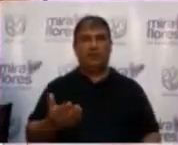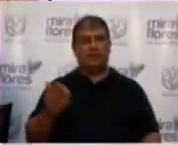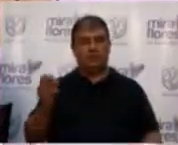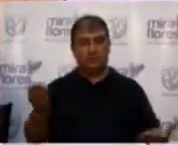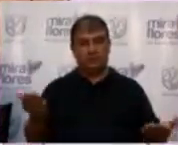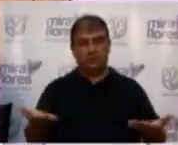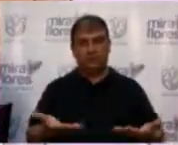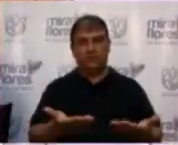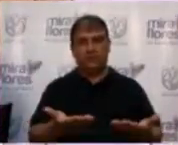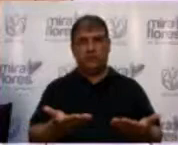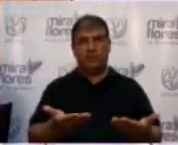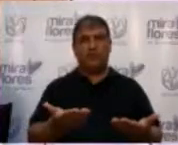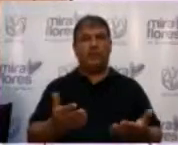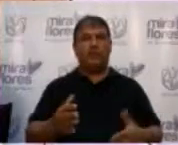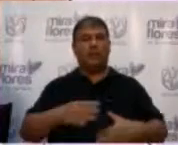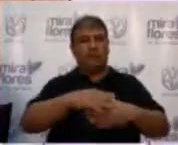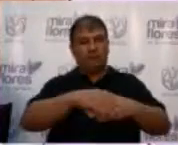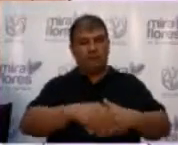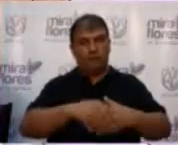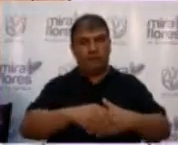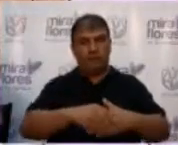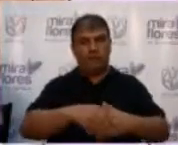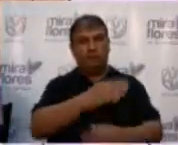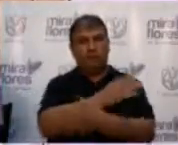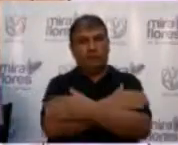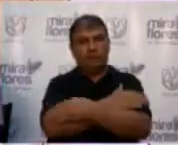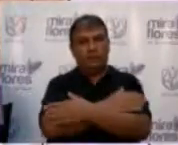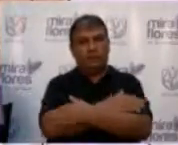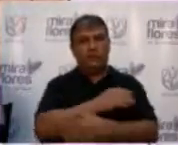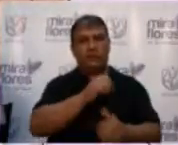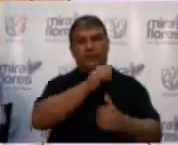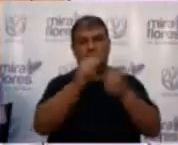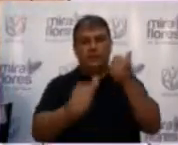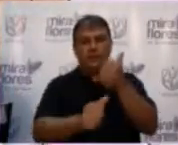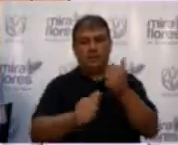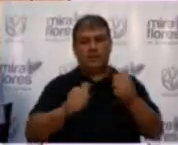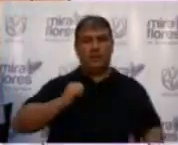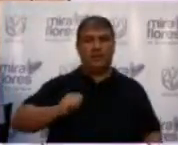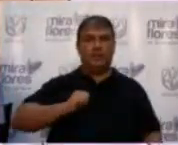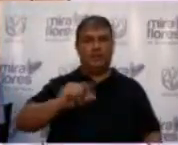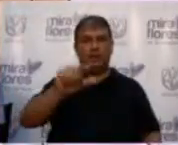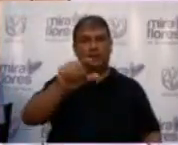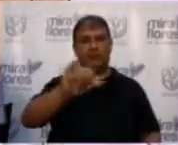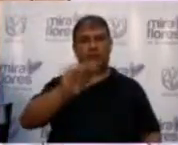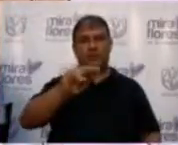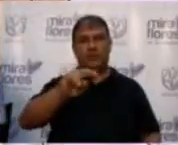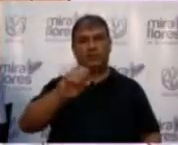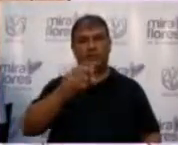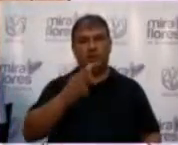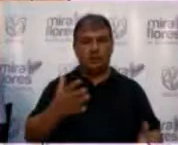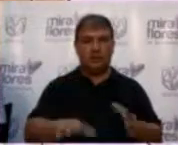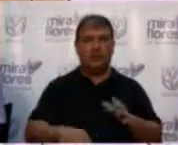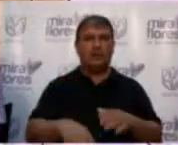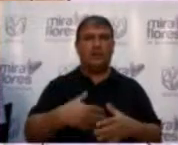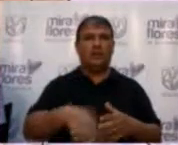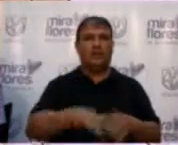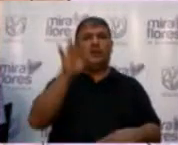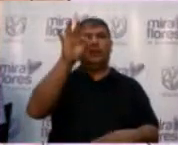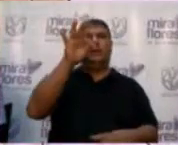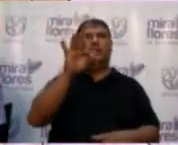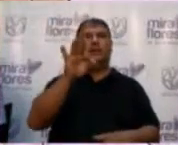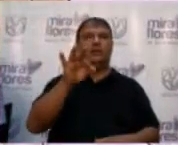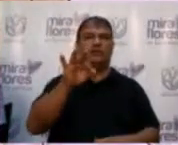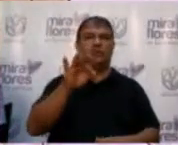dirigirme a los presentes para felicitar al señor teniente alcalde Gino Costa Santolaya, que ha sido